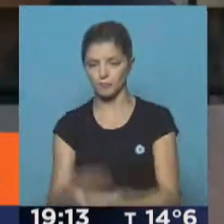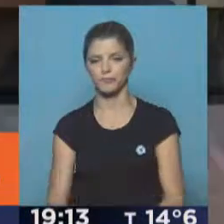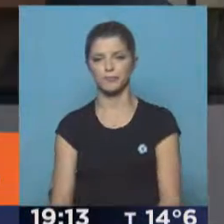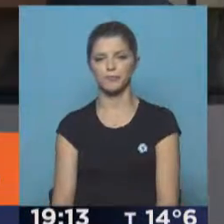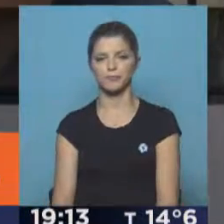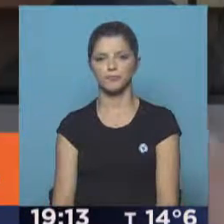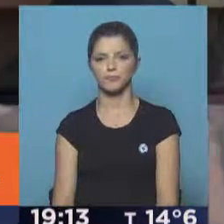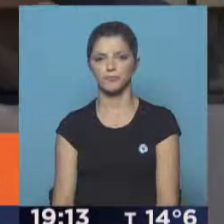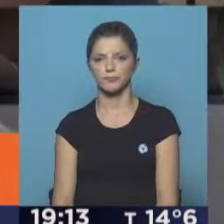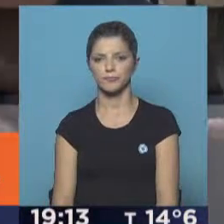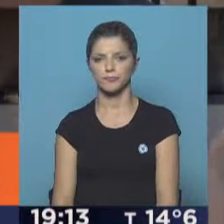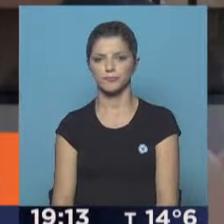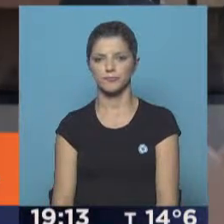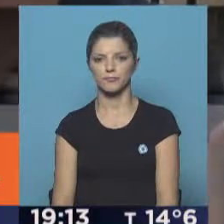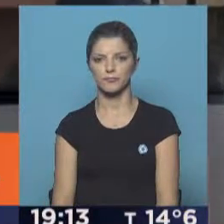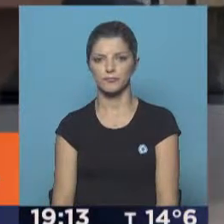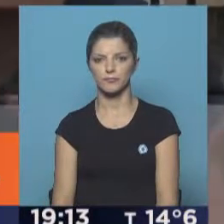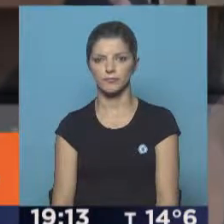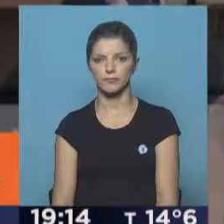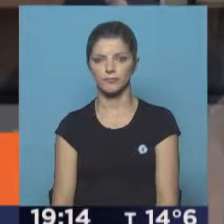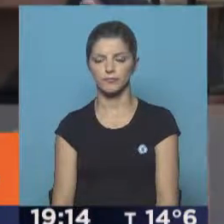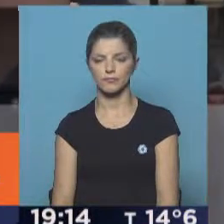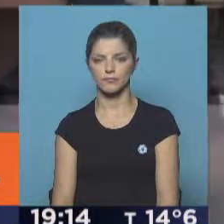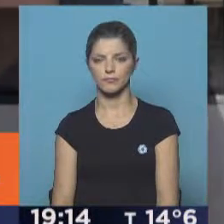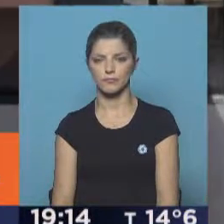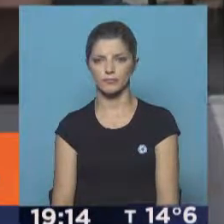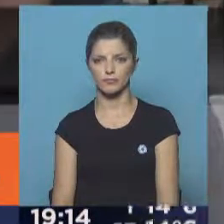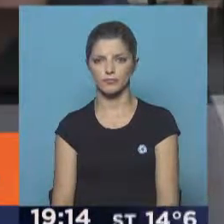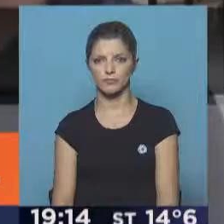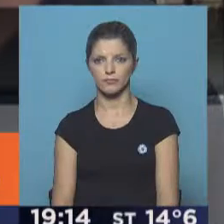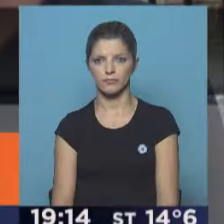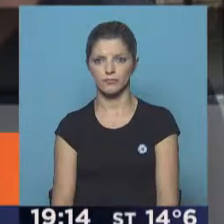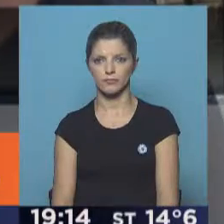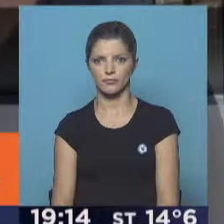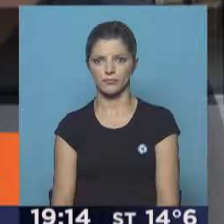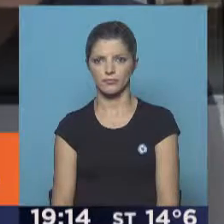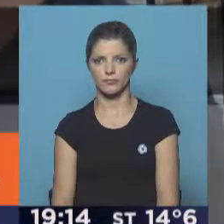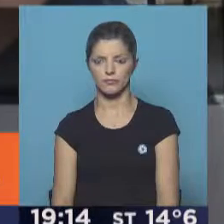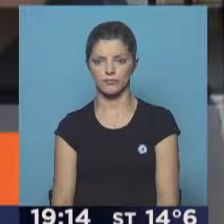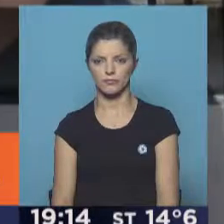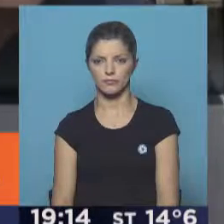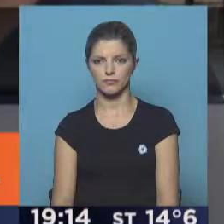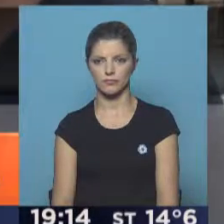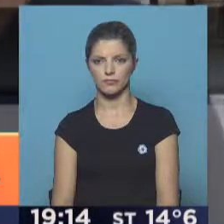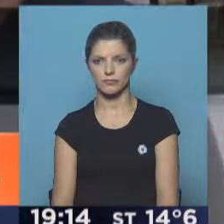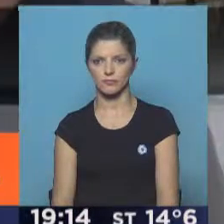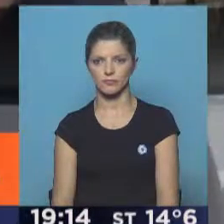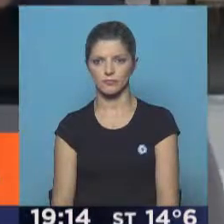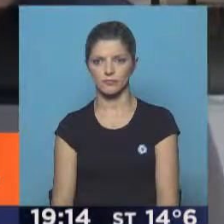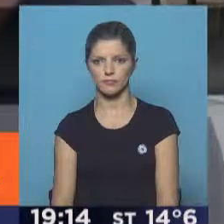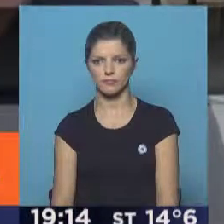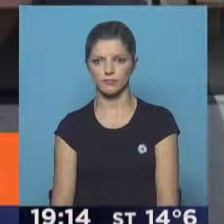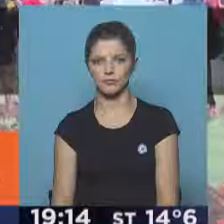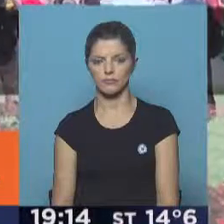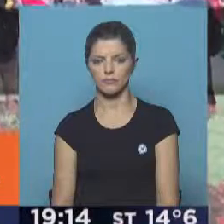It's been too much. The first thing that I felt was hurt, and then anger, and then fear, because